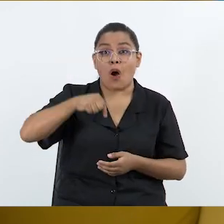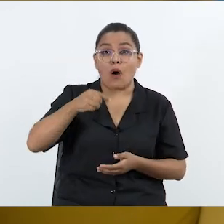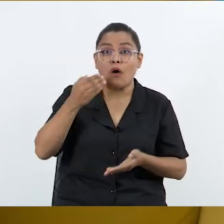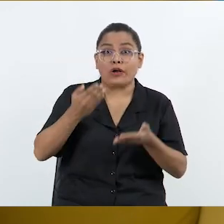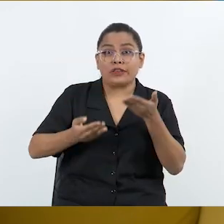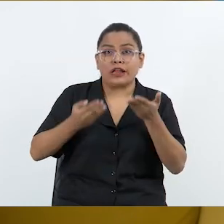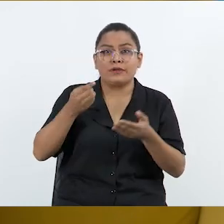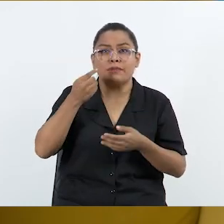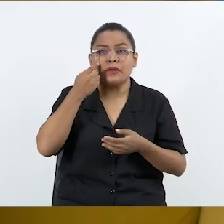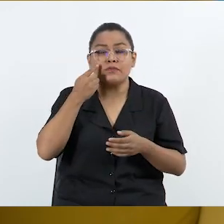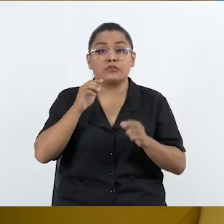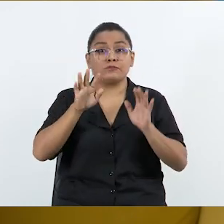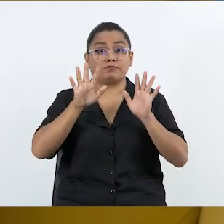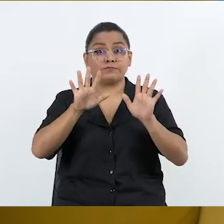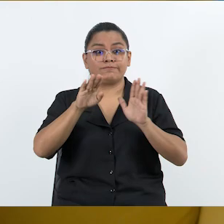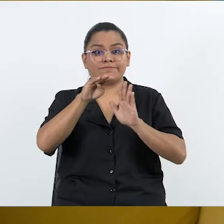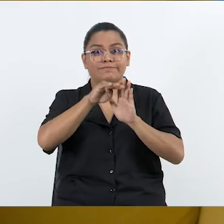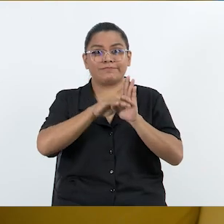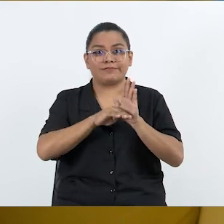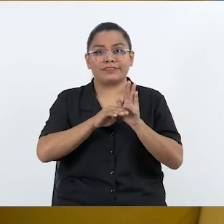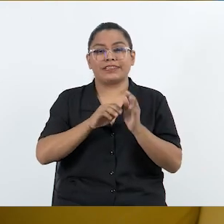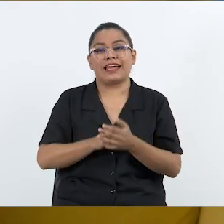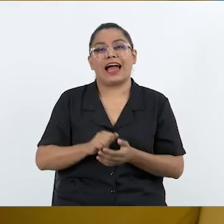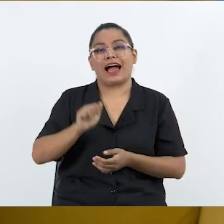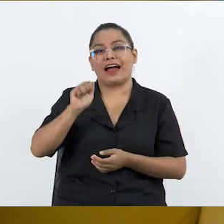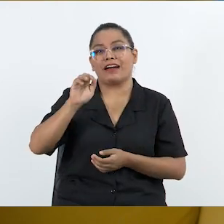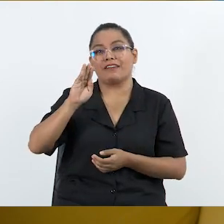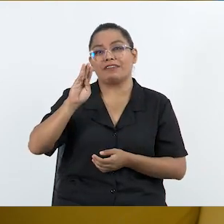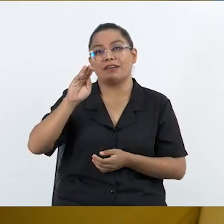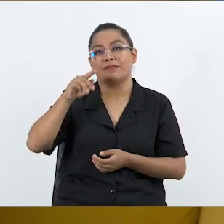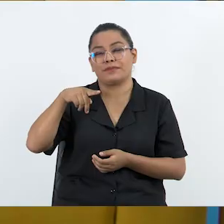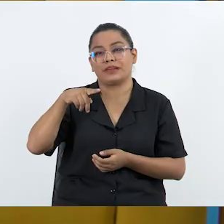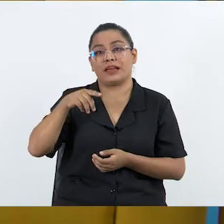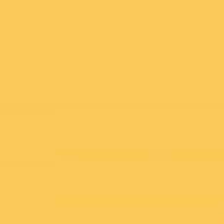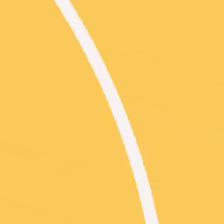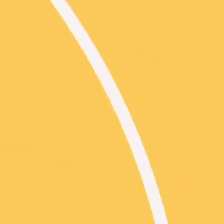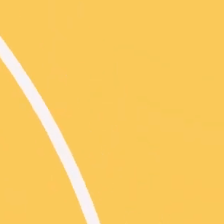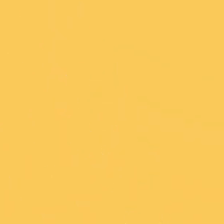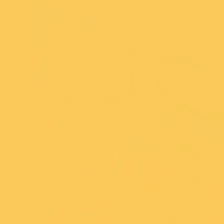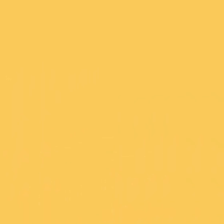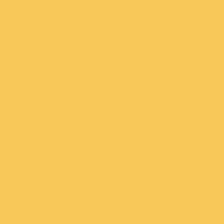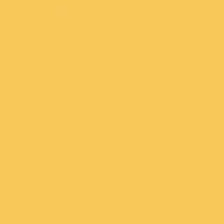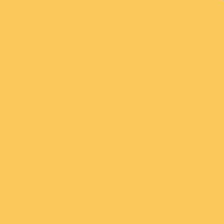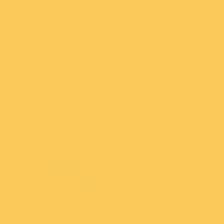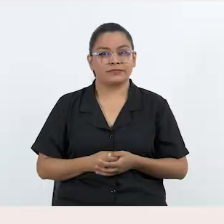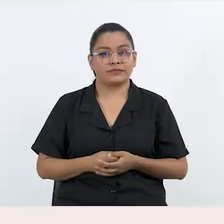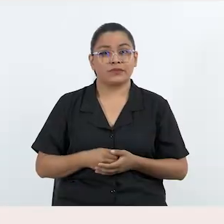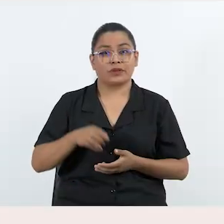les parece si vemos los 10 pasos del ABP?